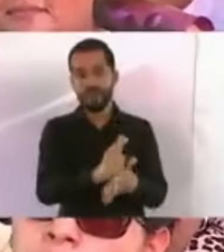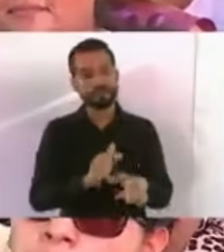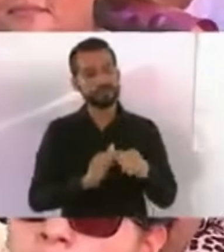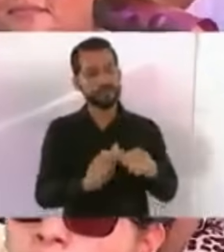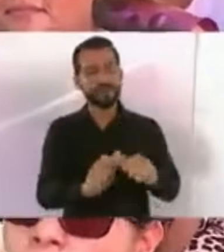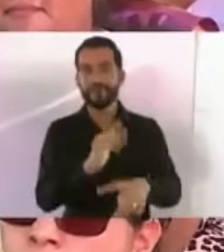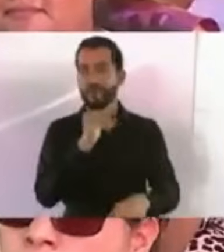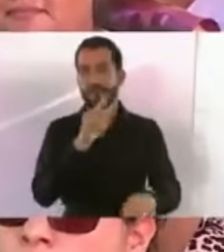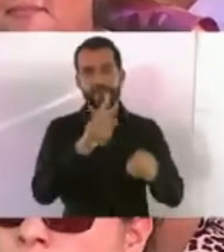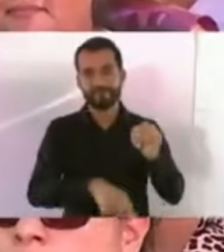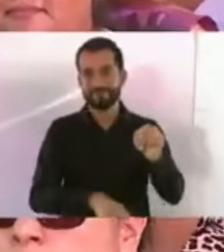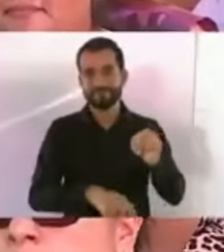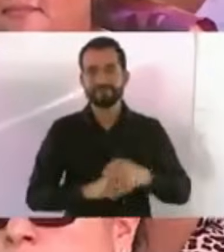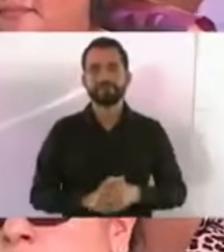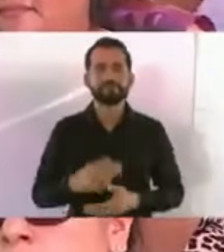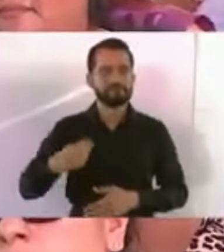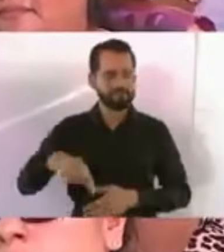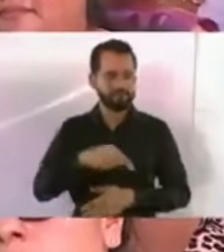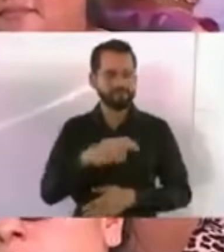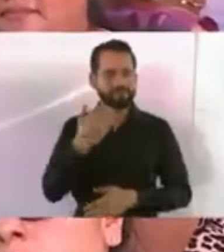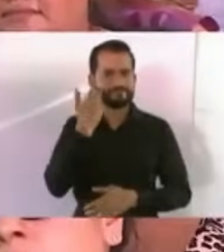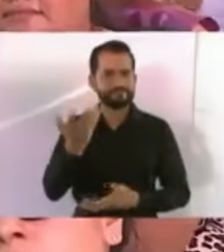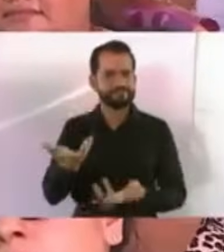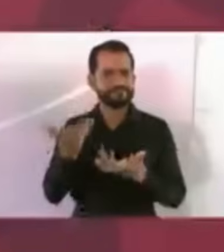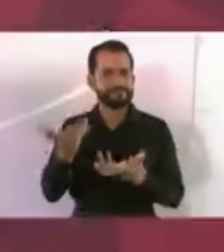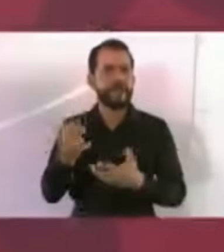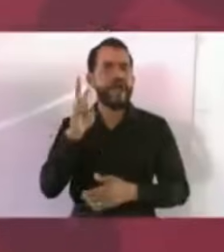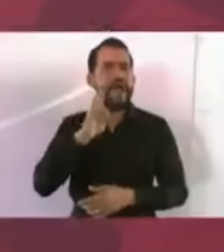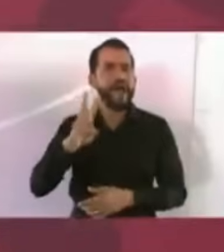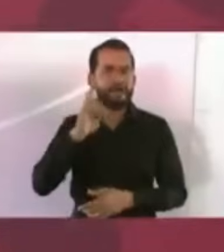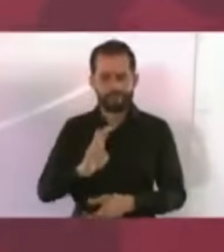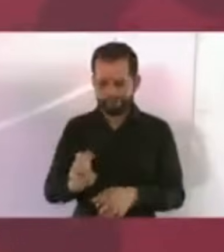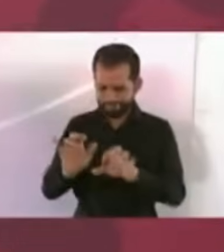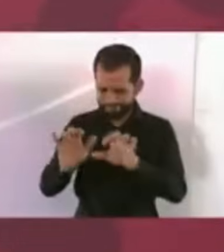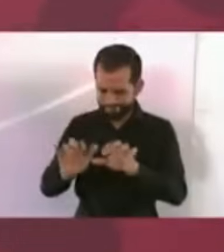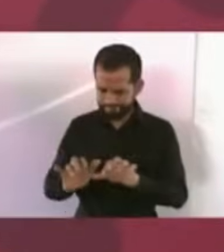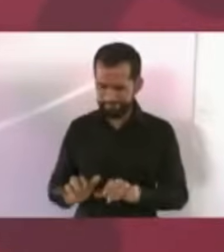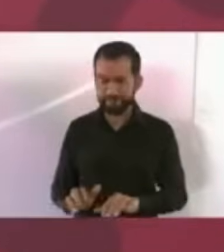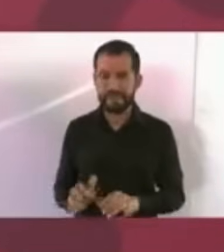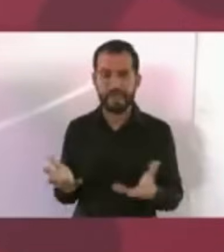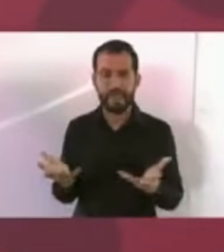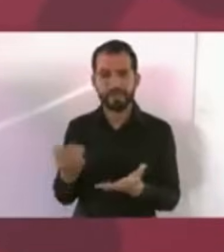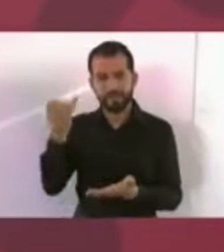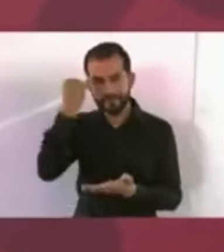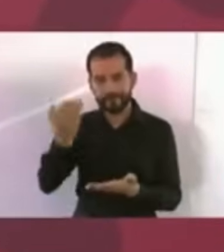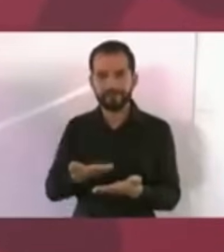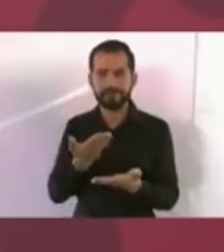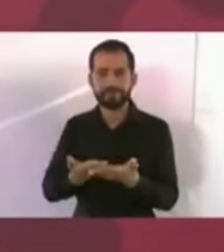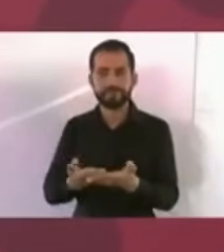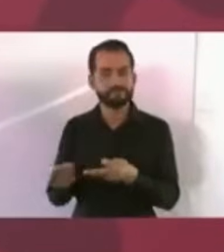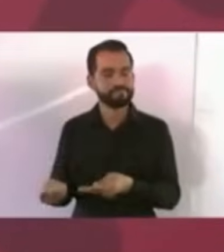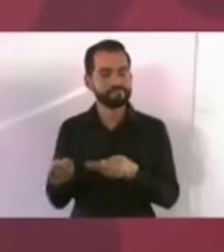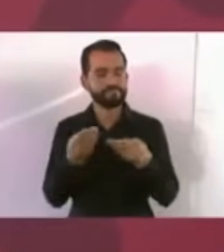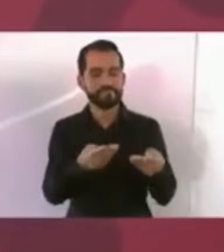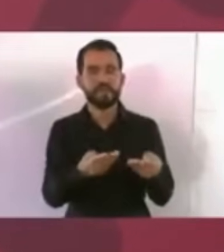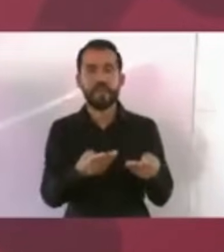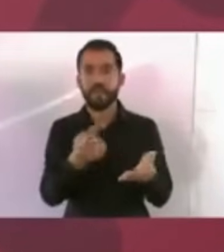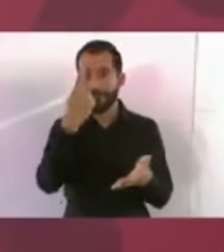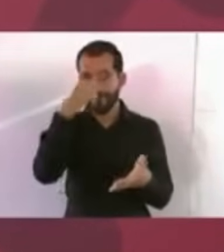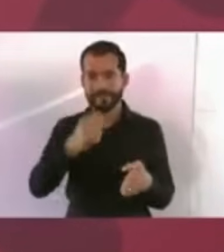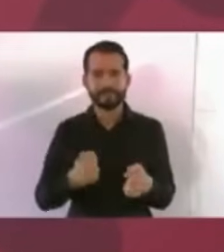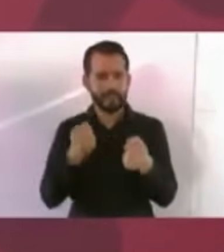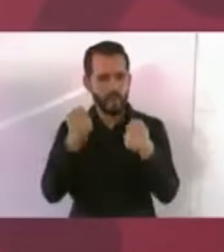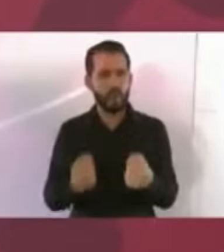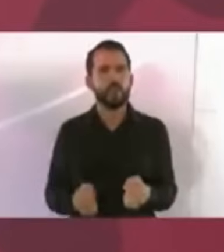Y vamos a buscar en la redacción de esa iniciativa el que se